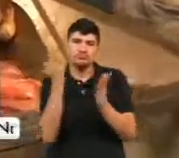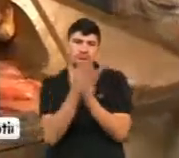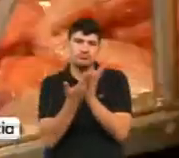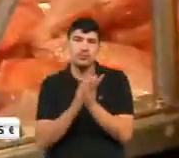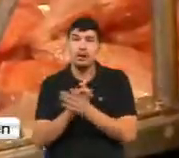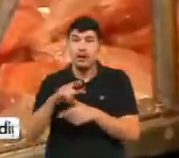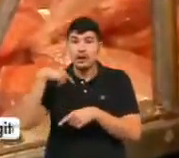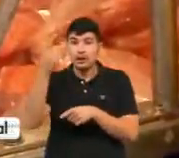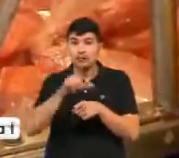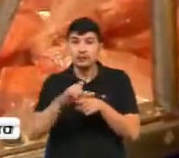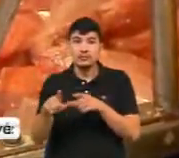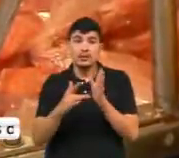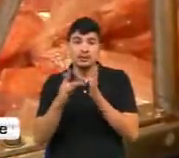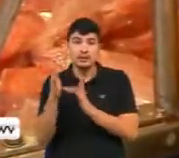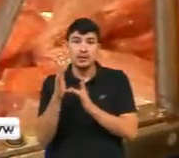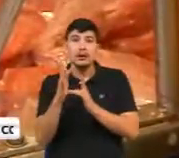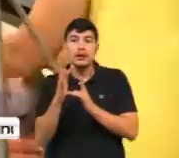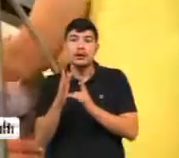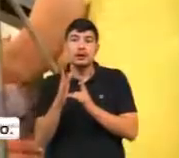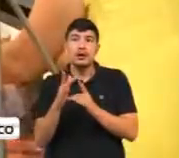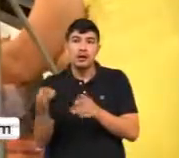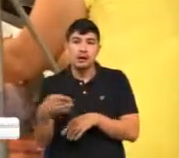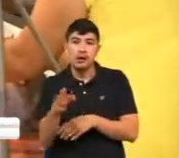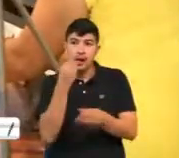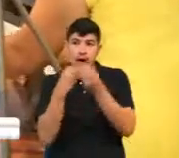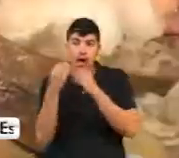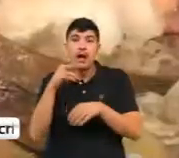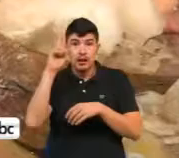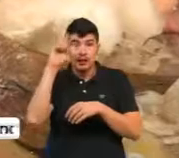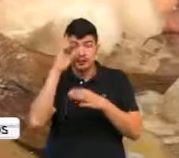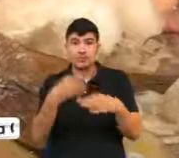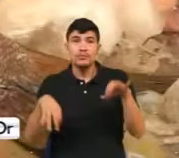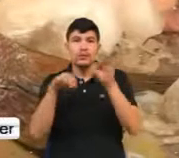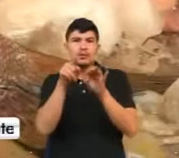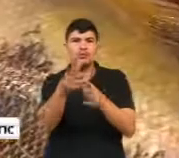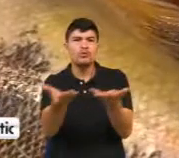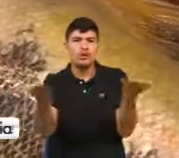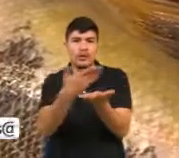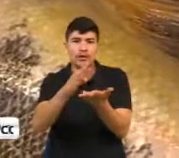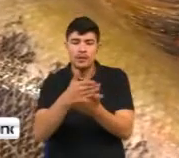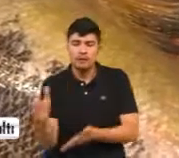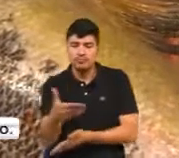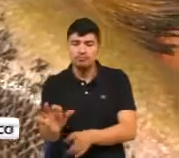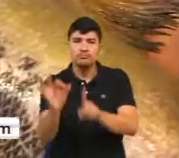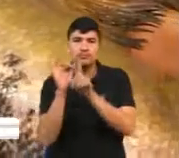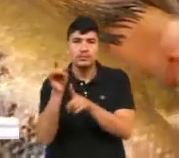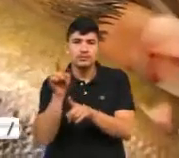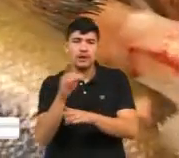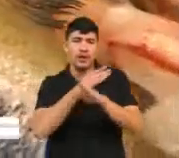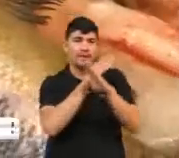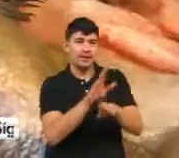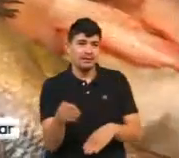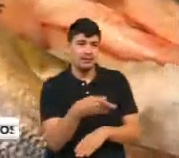santa y el consumo de pescado se incrementa y resulta fundamental saber en donde se debe comprar para garantizar su calidad y evitar consumir